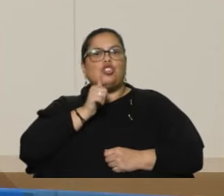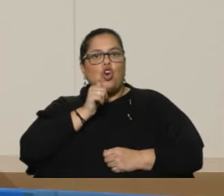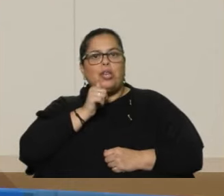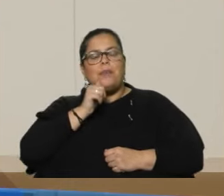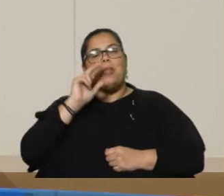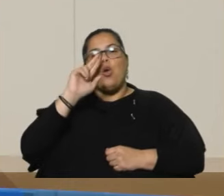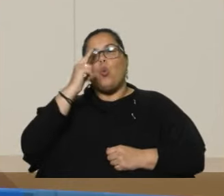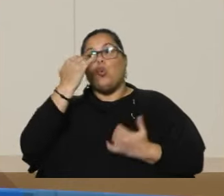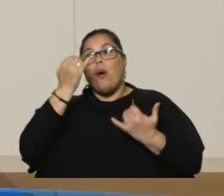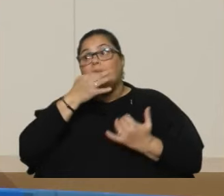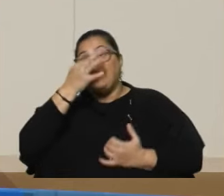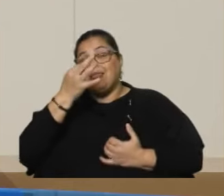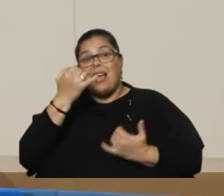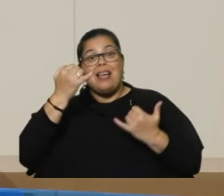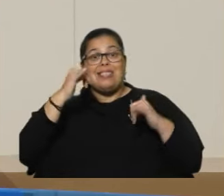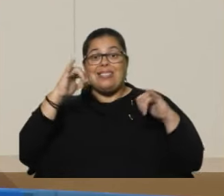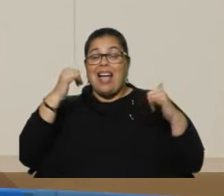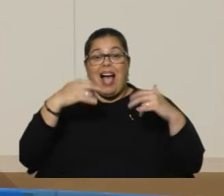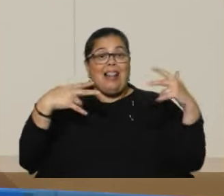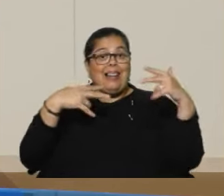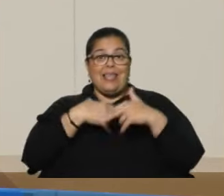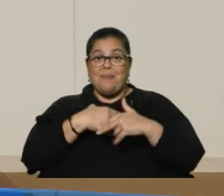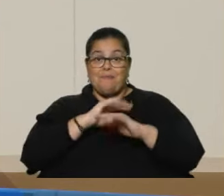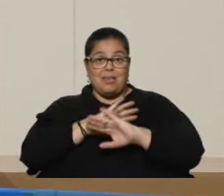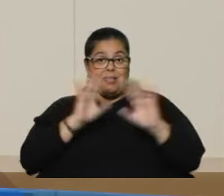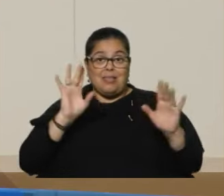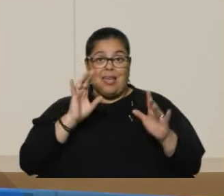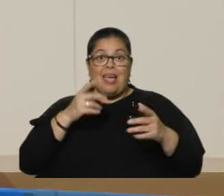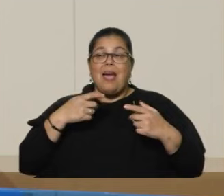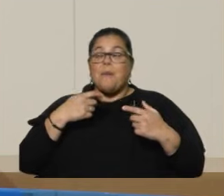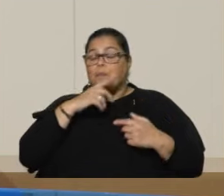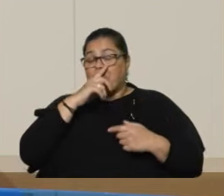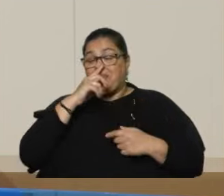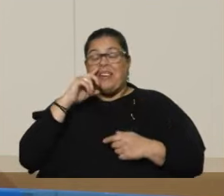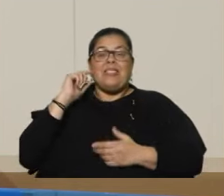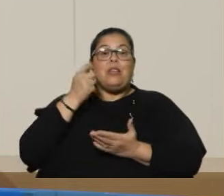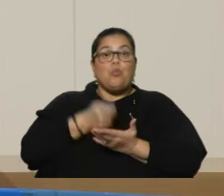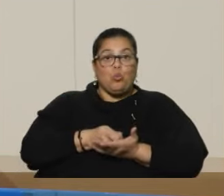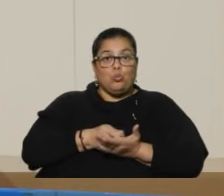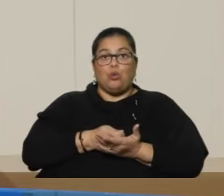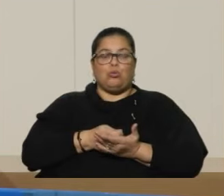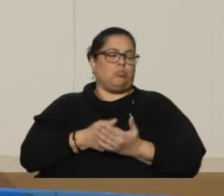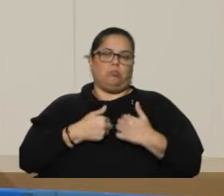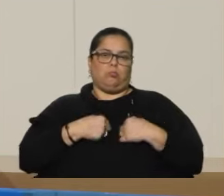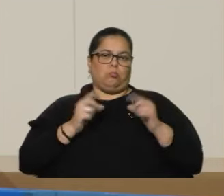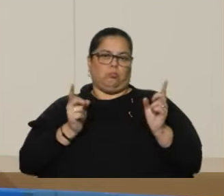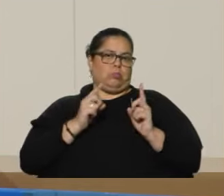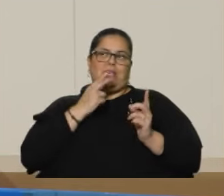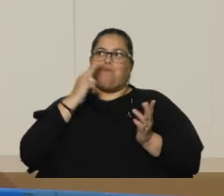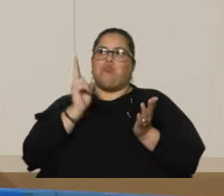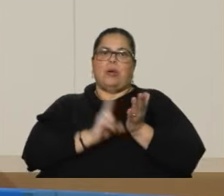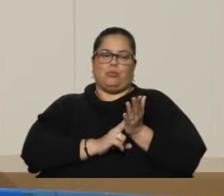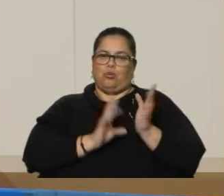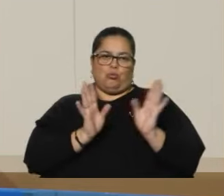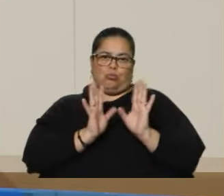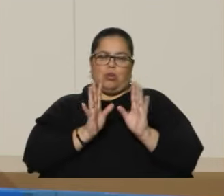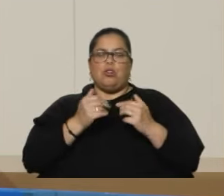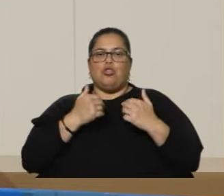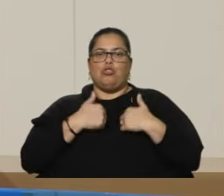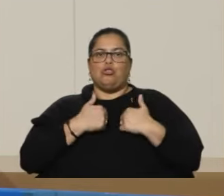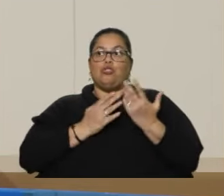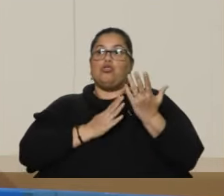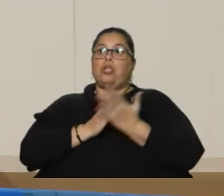en su carga fiscal tributaria que no es bueno superar. Creemos que ese tiene que ser el eje y no puede ser que siempre que hay un problema se le eche la